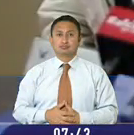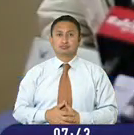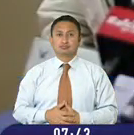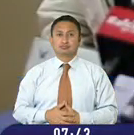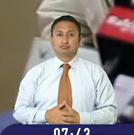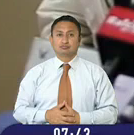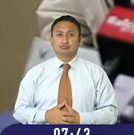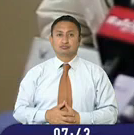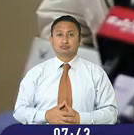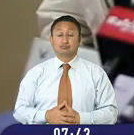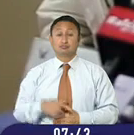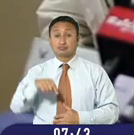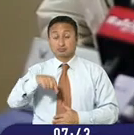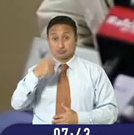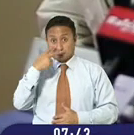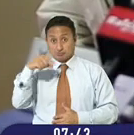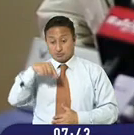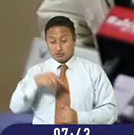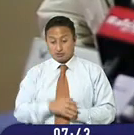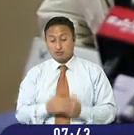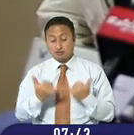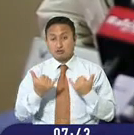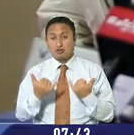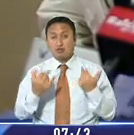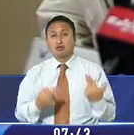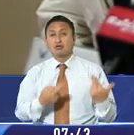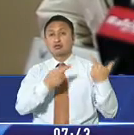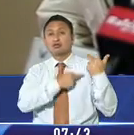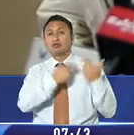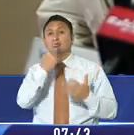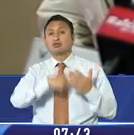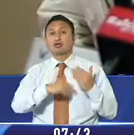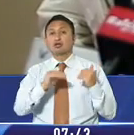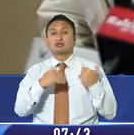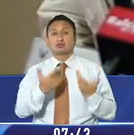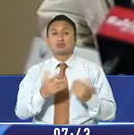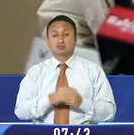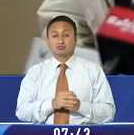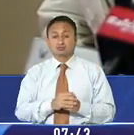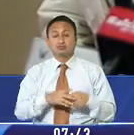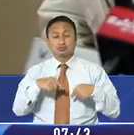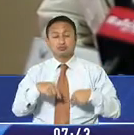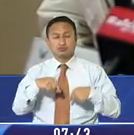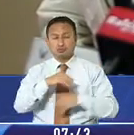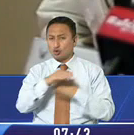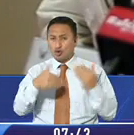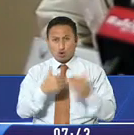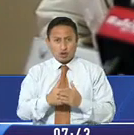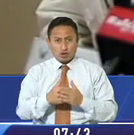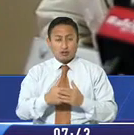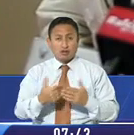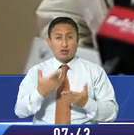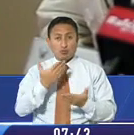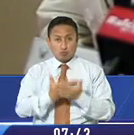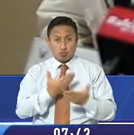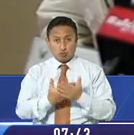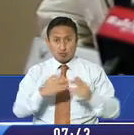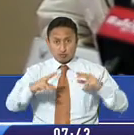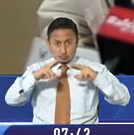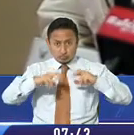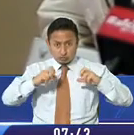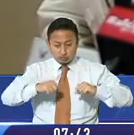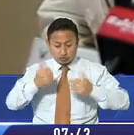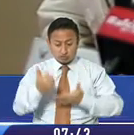toca determinar responsabilidad. Y para aquello es necesario recabar todo vestigio, todo elemento de convicción que nos